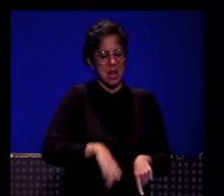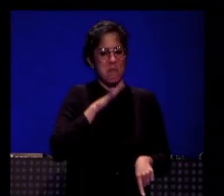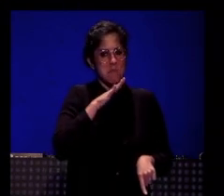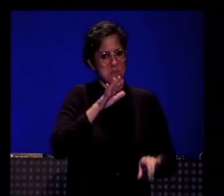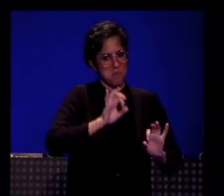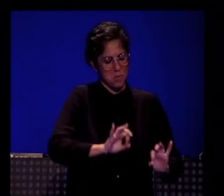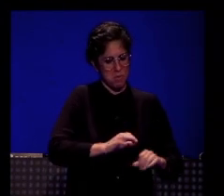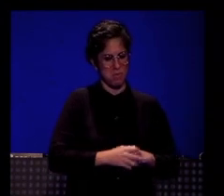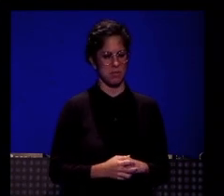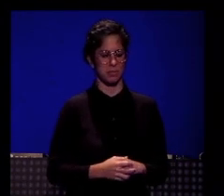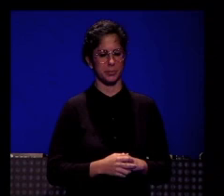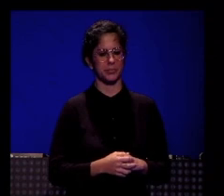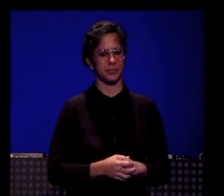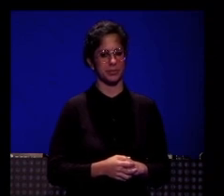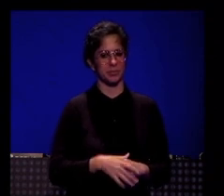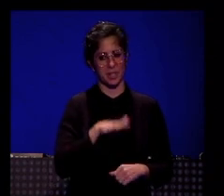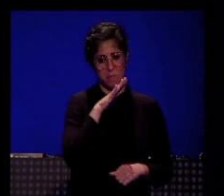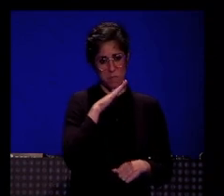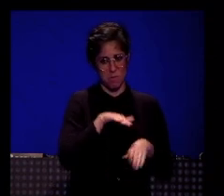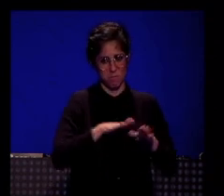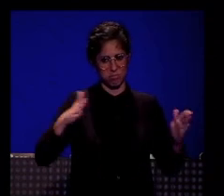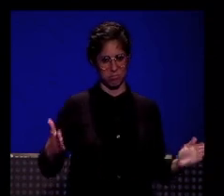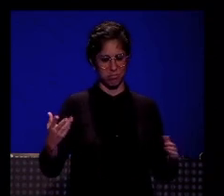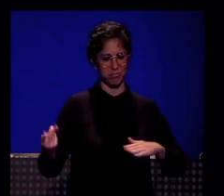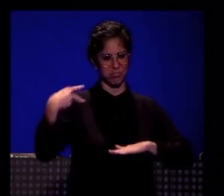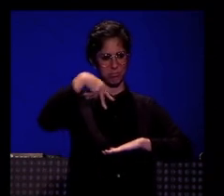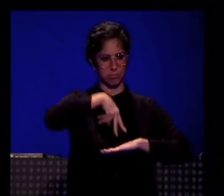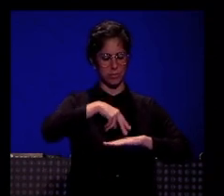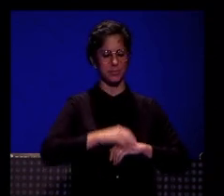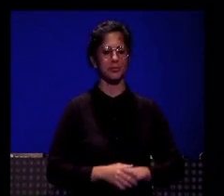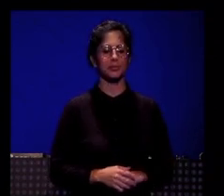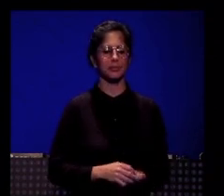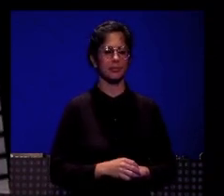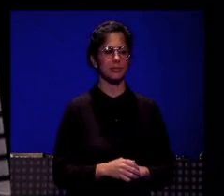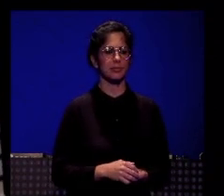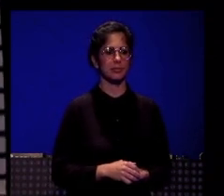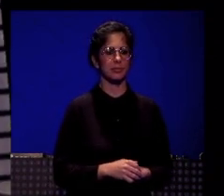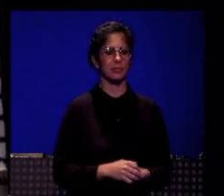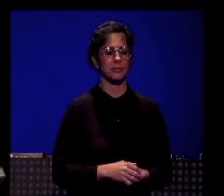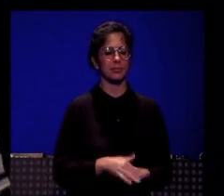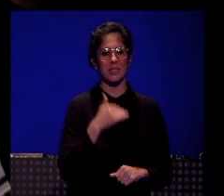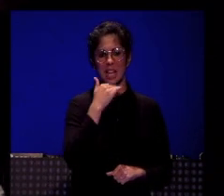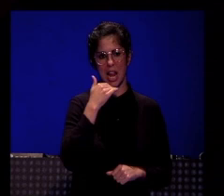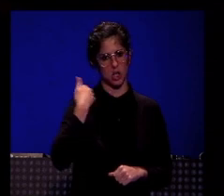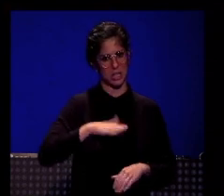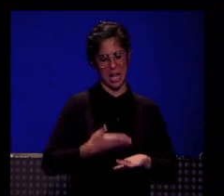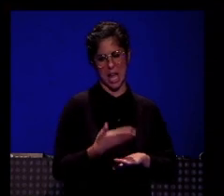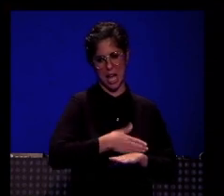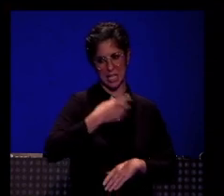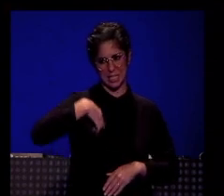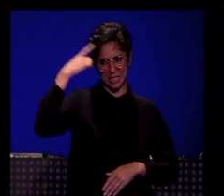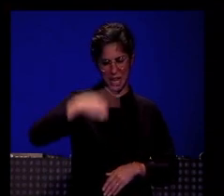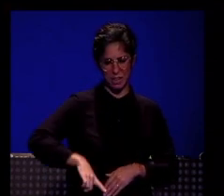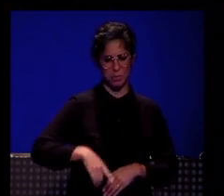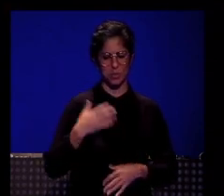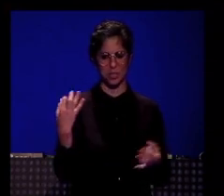vale no es más que el estar aquí encima otra de las cosas que estaba ya prevista es que se desarme lo voy a poner bastante